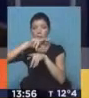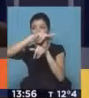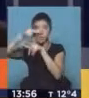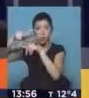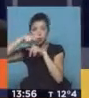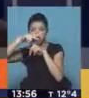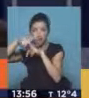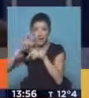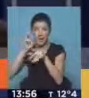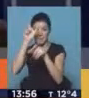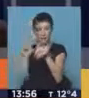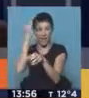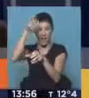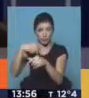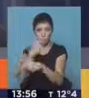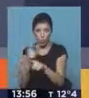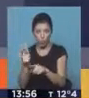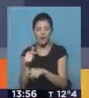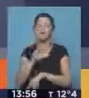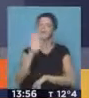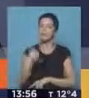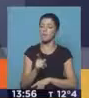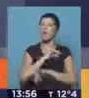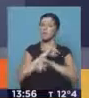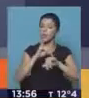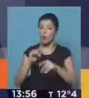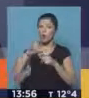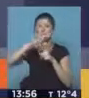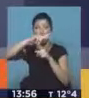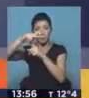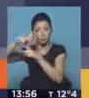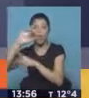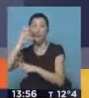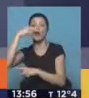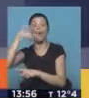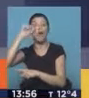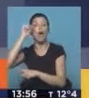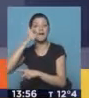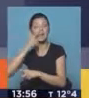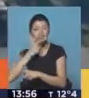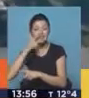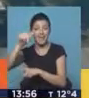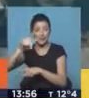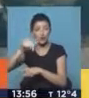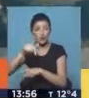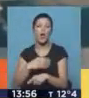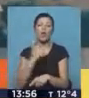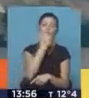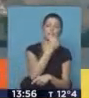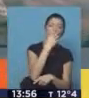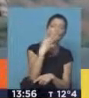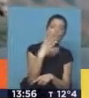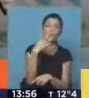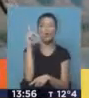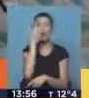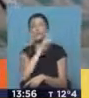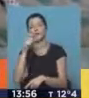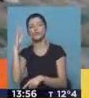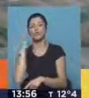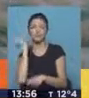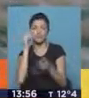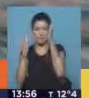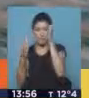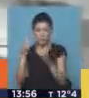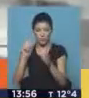cuestionaba el resultado de las elecciones en las que ganó el candidato ecologista Alexander Van der Bellen y dejó en segundo término a Norbert